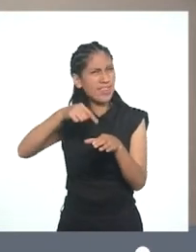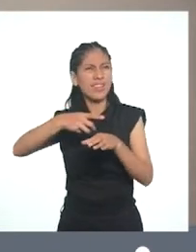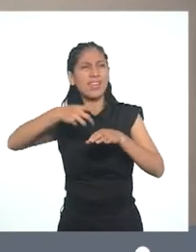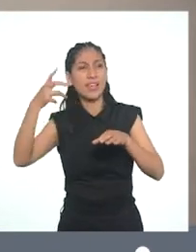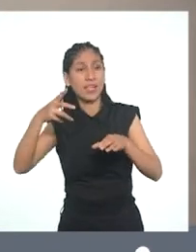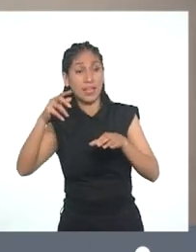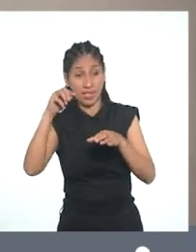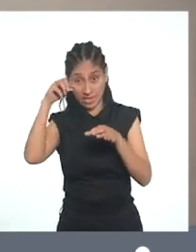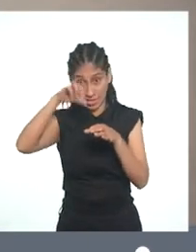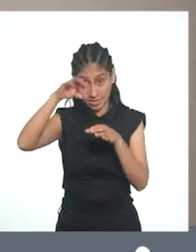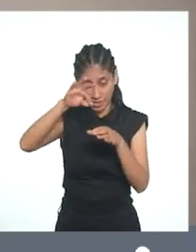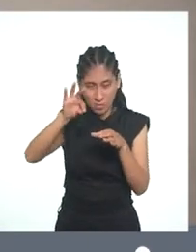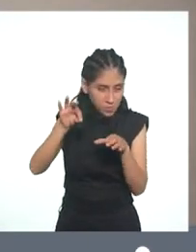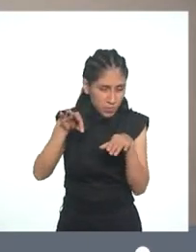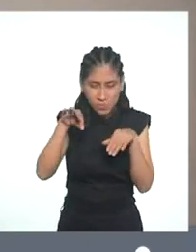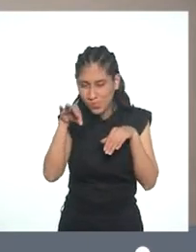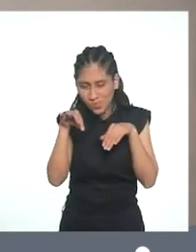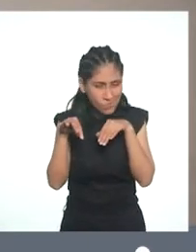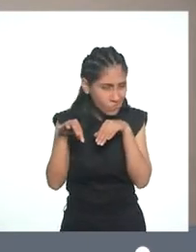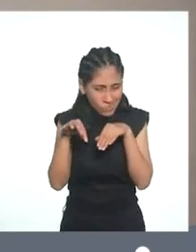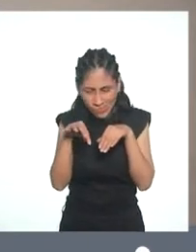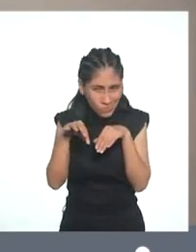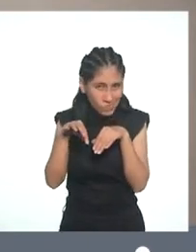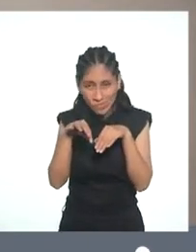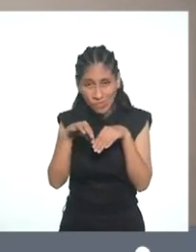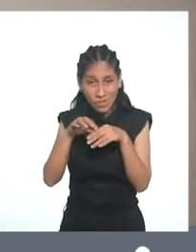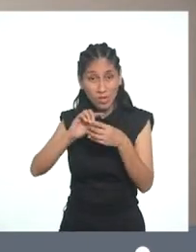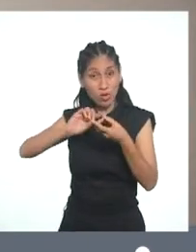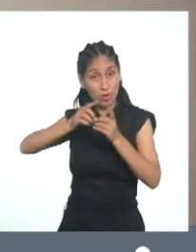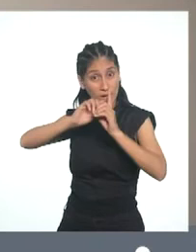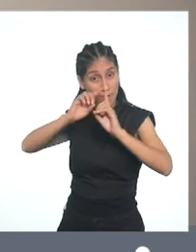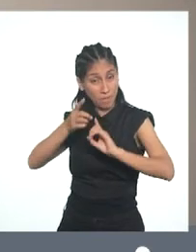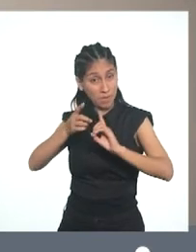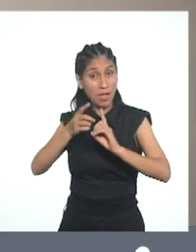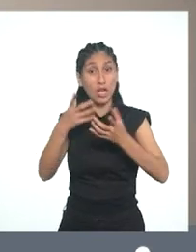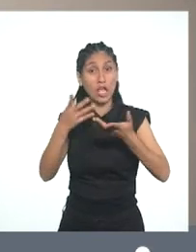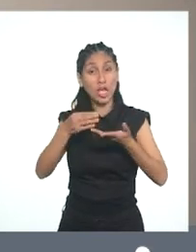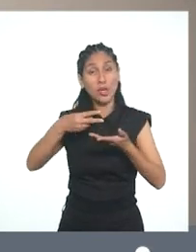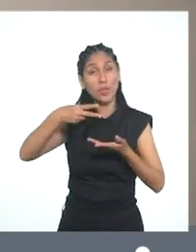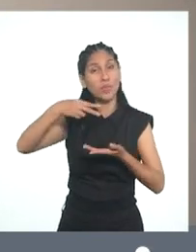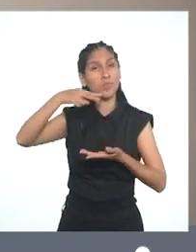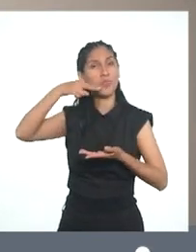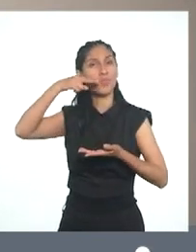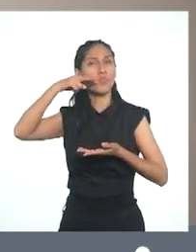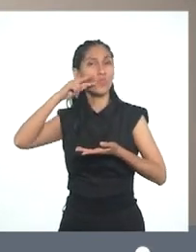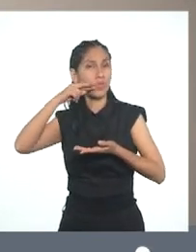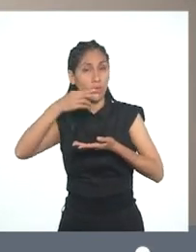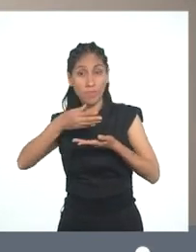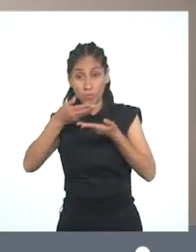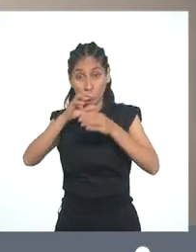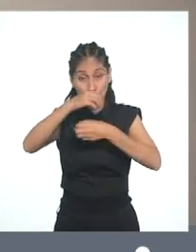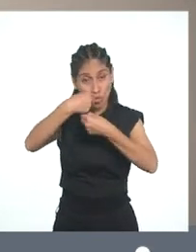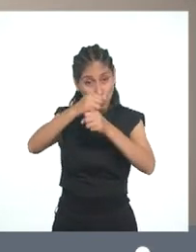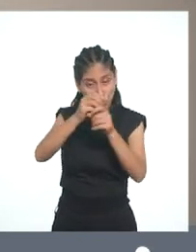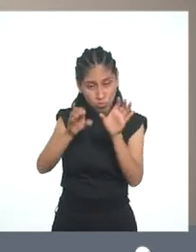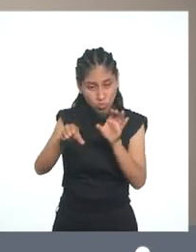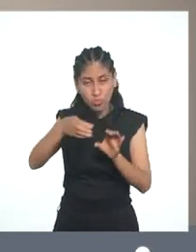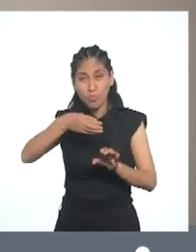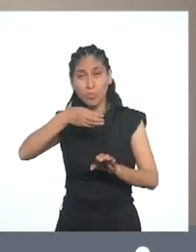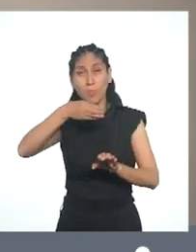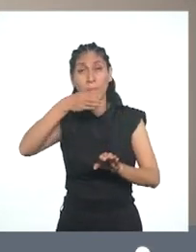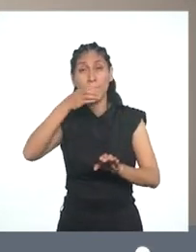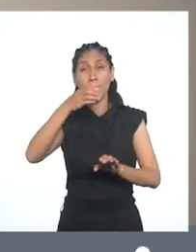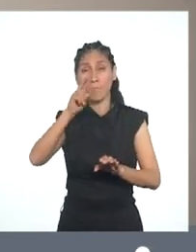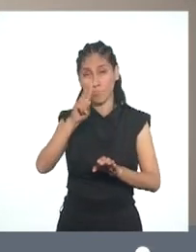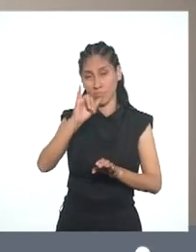el SCOBY se alimentará del té y azúcar y lo transformará en vitaminas, enzimas y ácidos que son beneficiosos